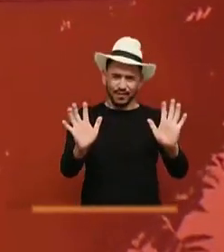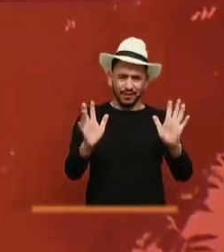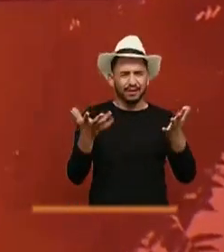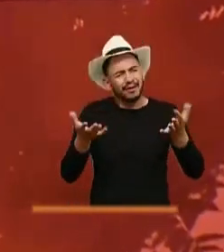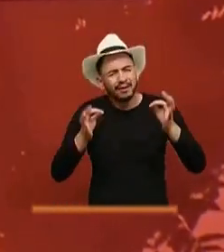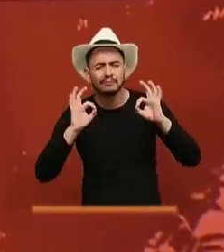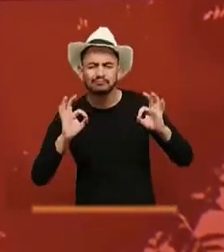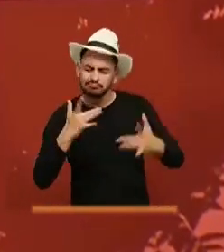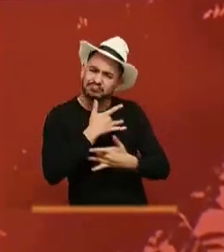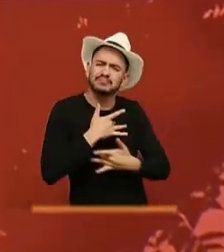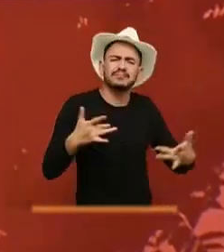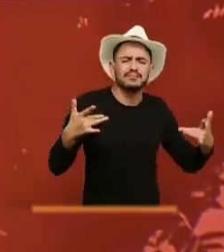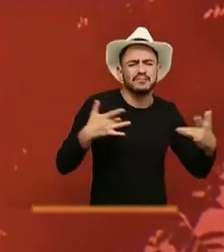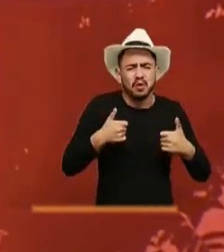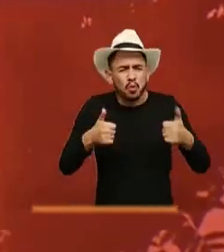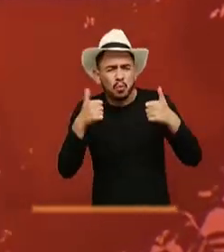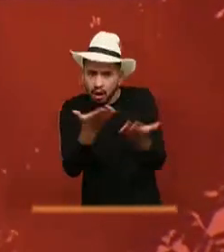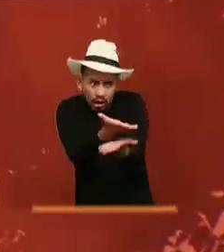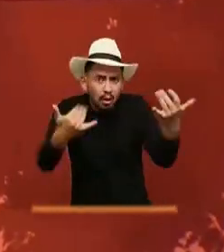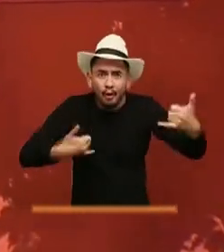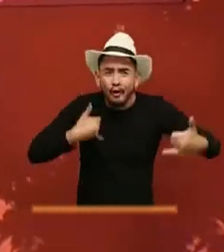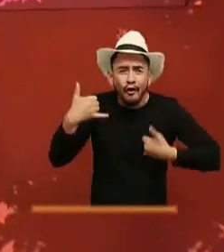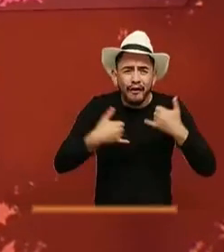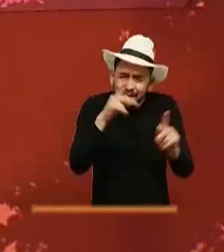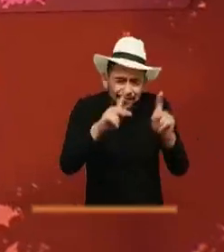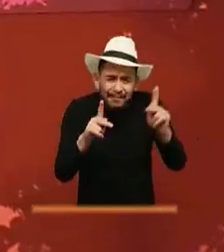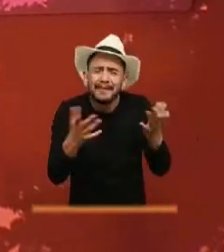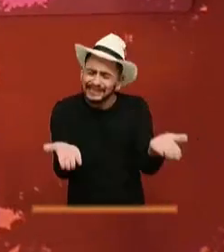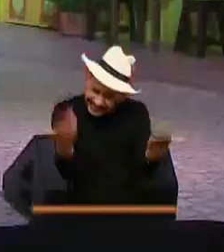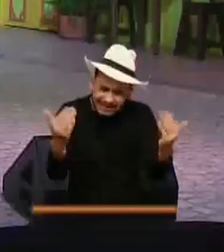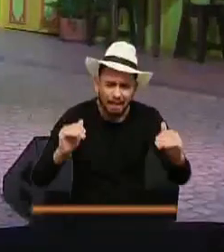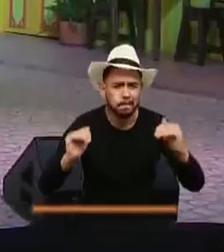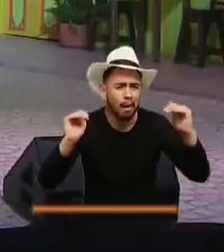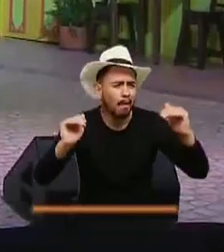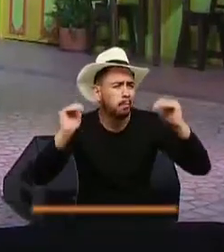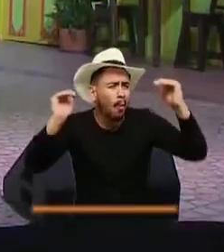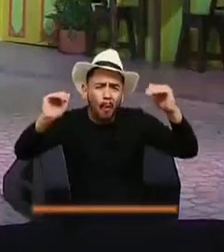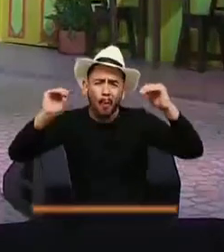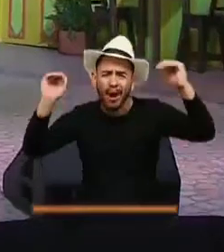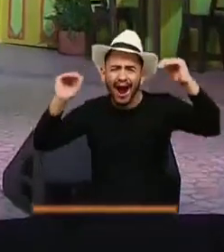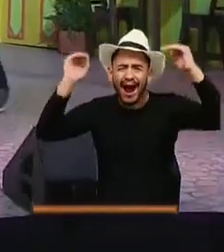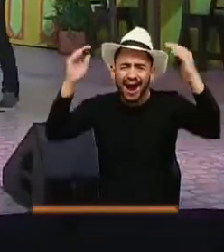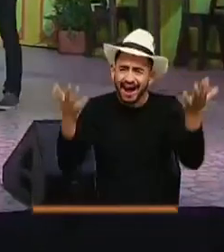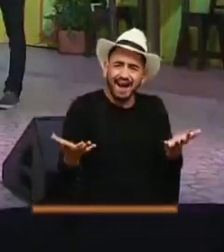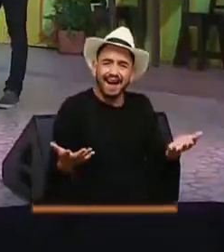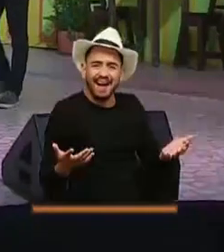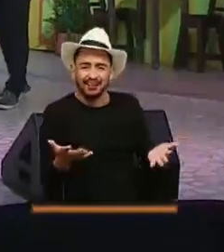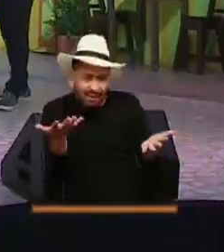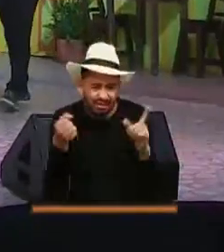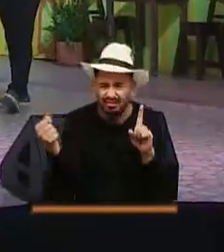los jóvenes no pierdan, por un mundo más humano. No maltrate a su